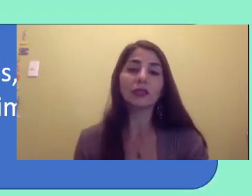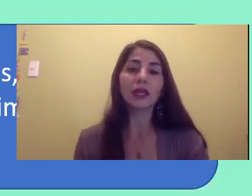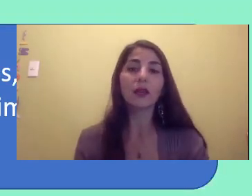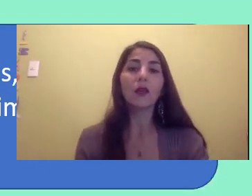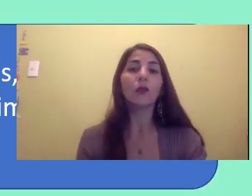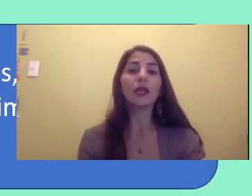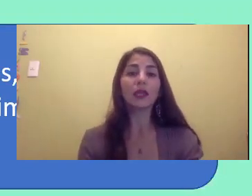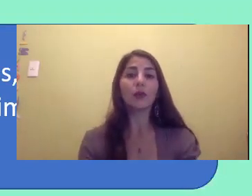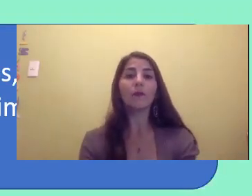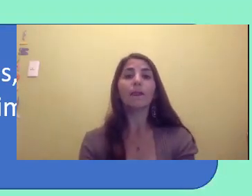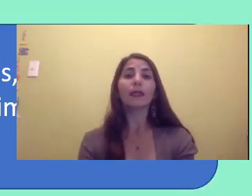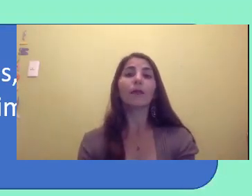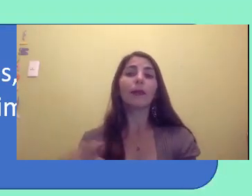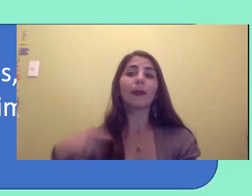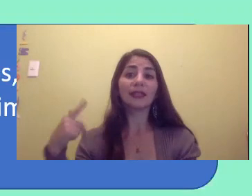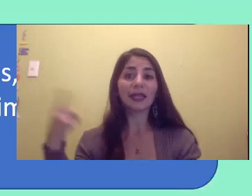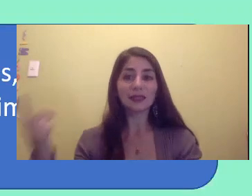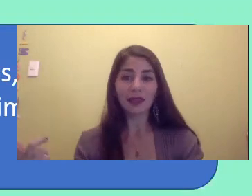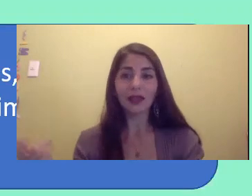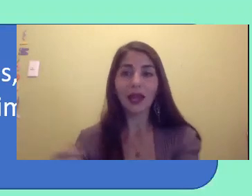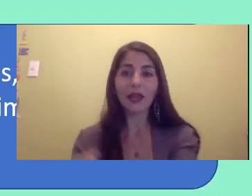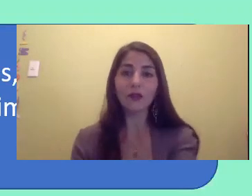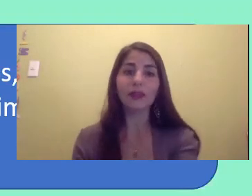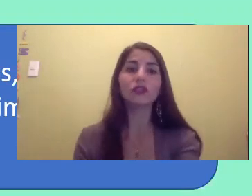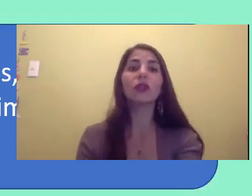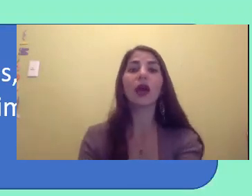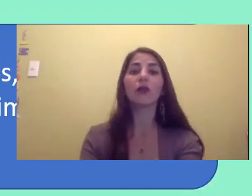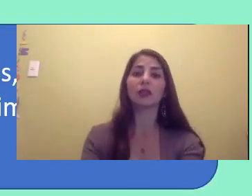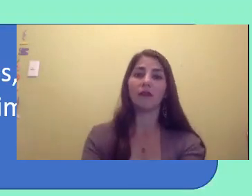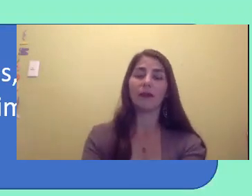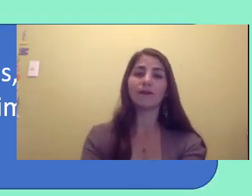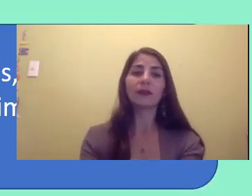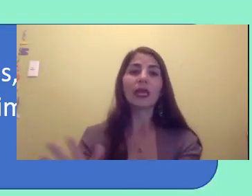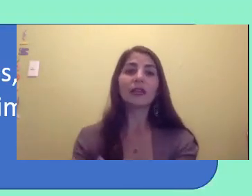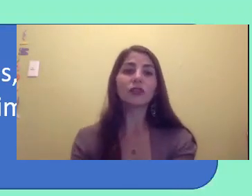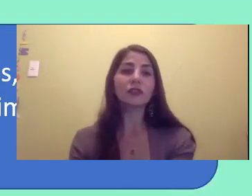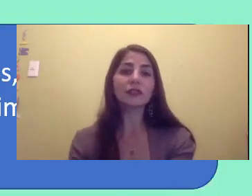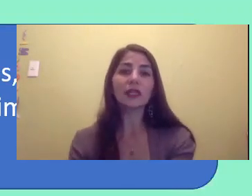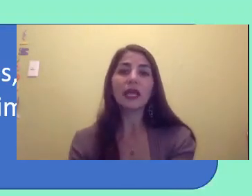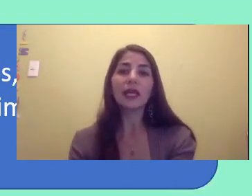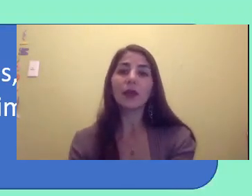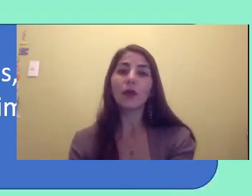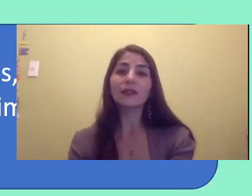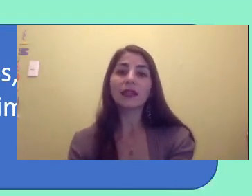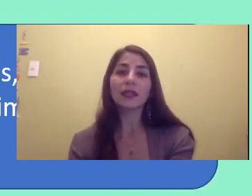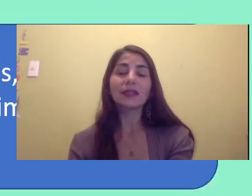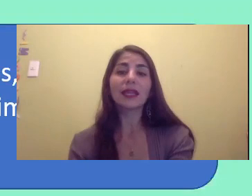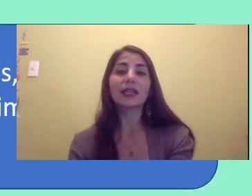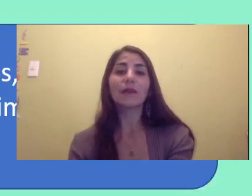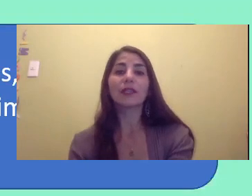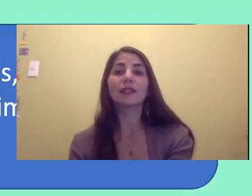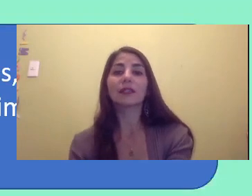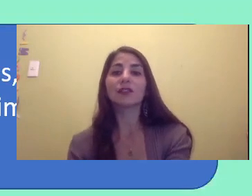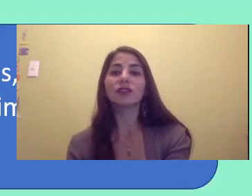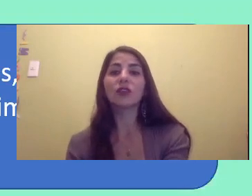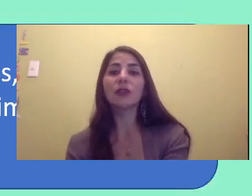poder utilizar un equipo que les permita acceder a la información auditiva. Entonces, la lengua de señas es